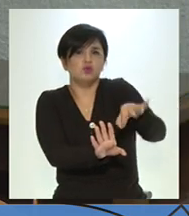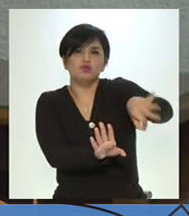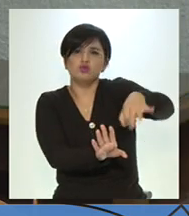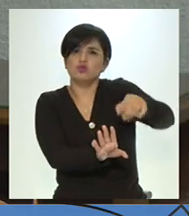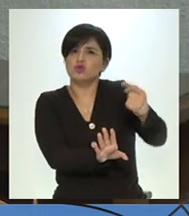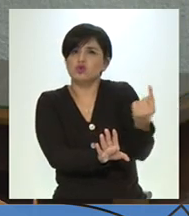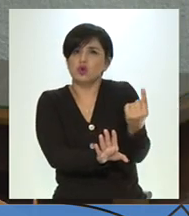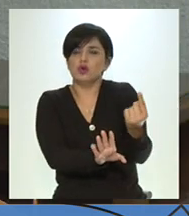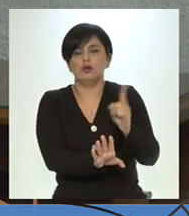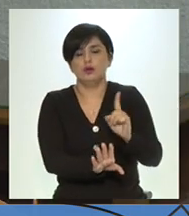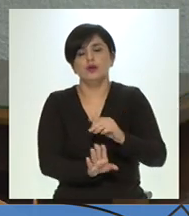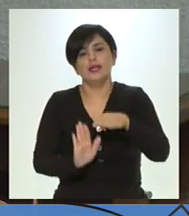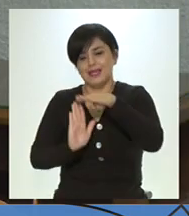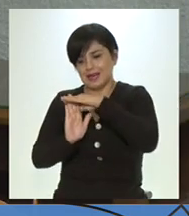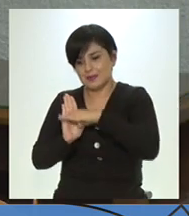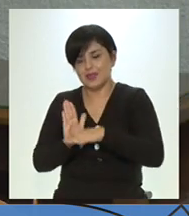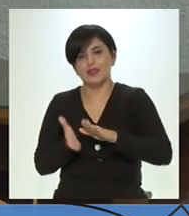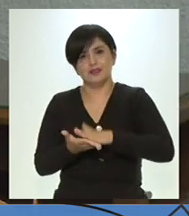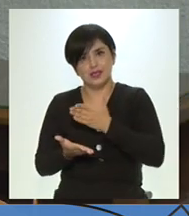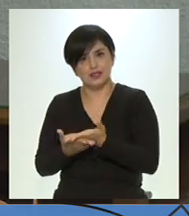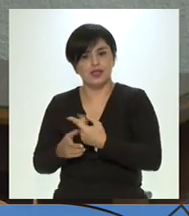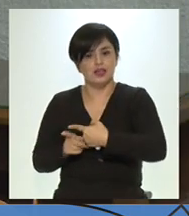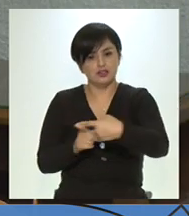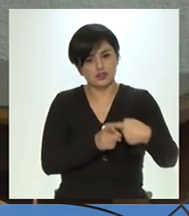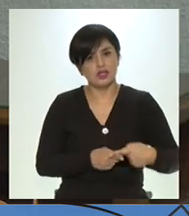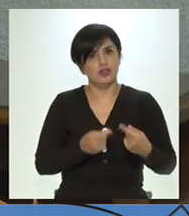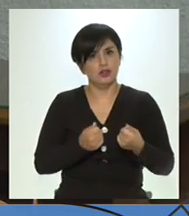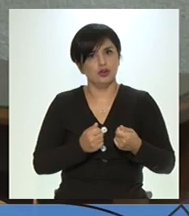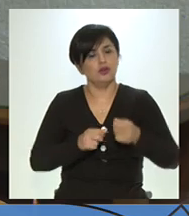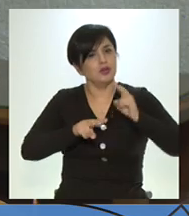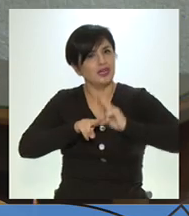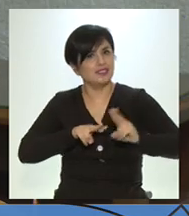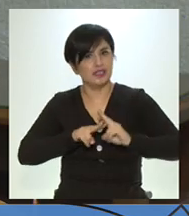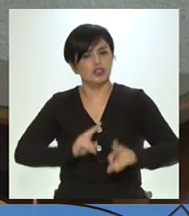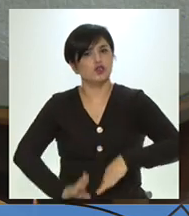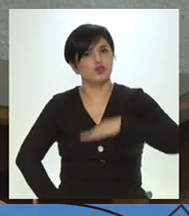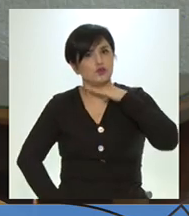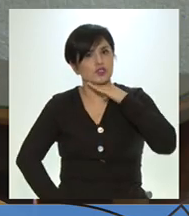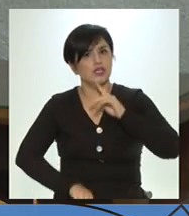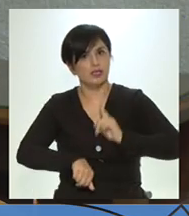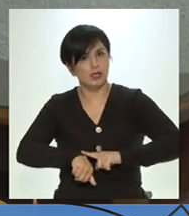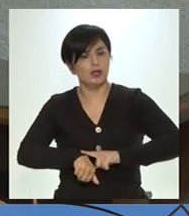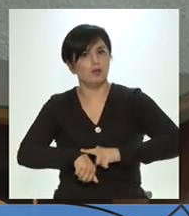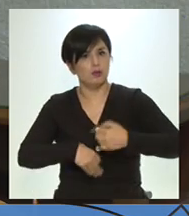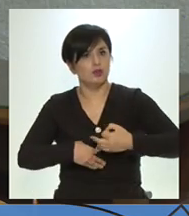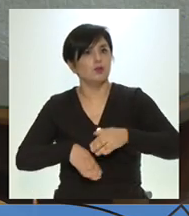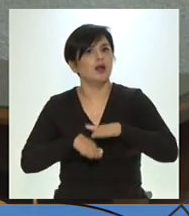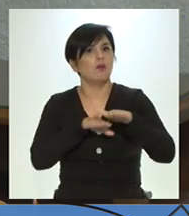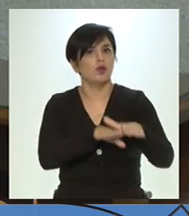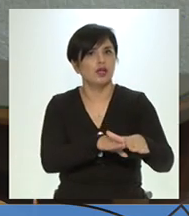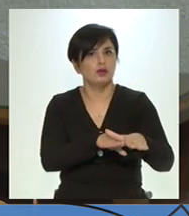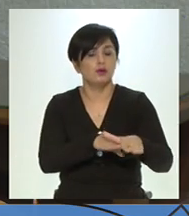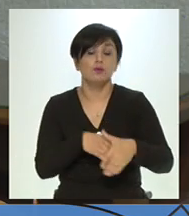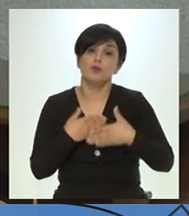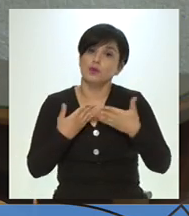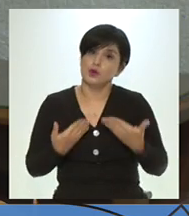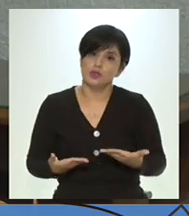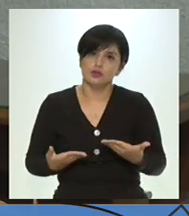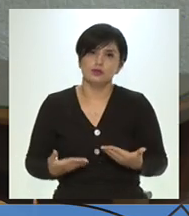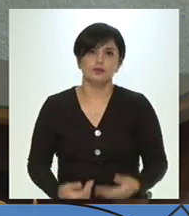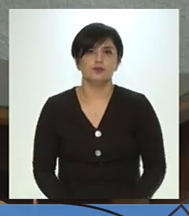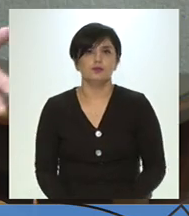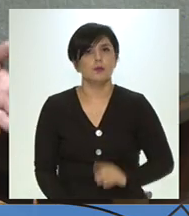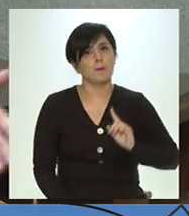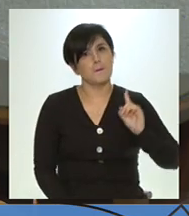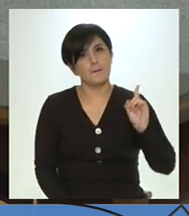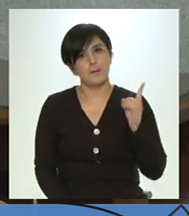las medidas sanitarias sociales económicas suficientes y oportunas que las apoyan por eso lo primero